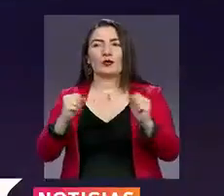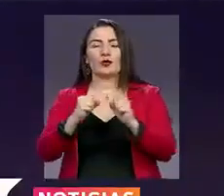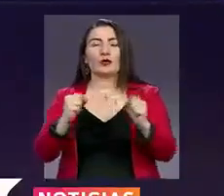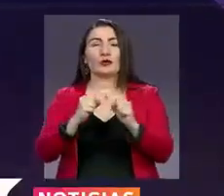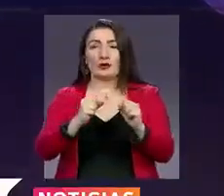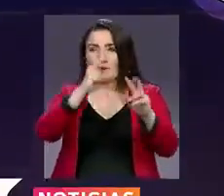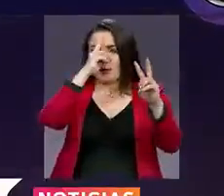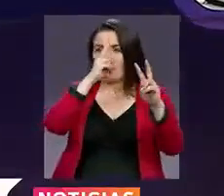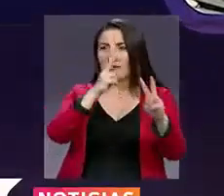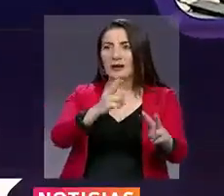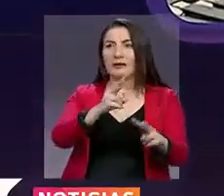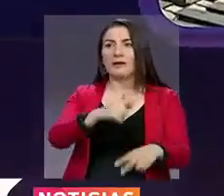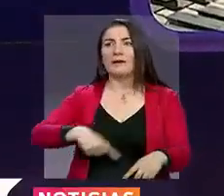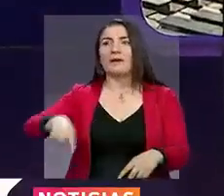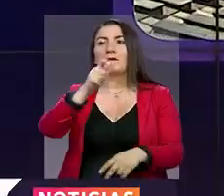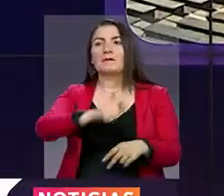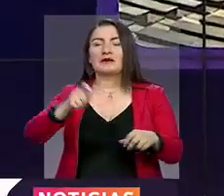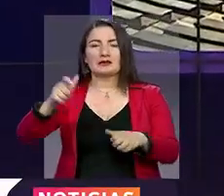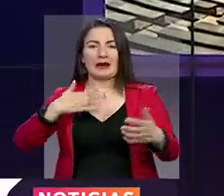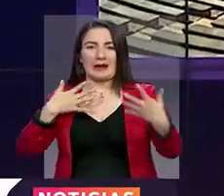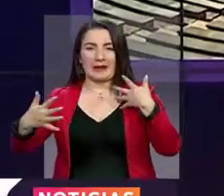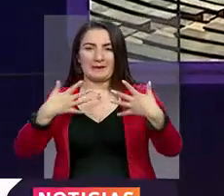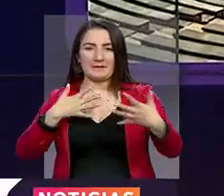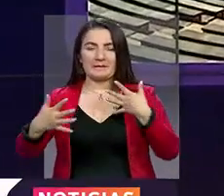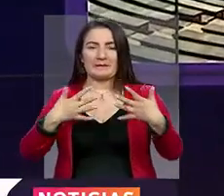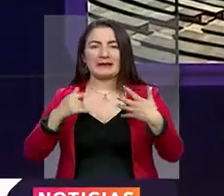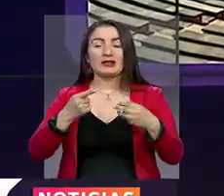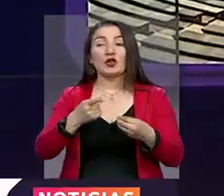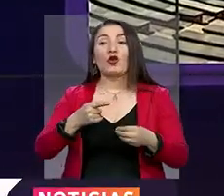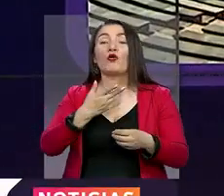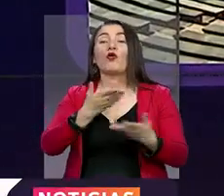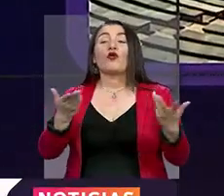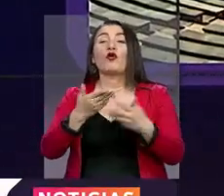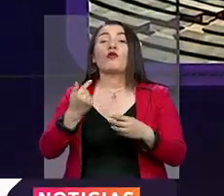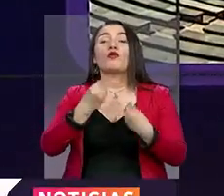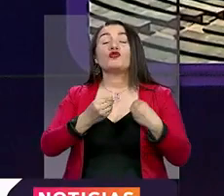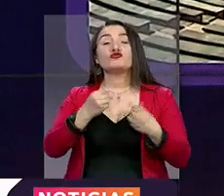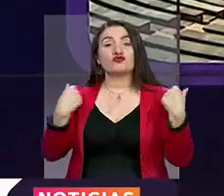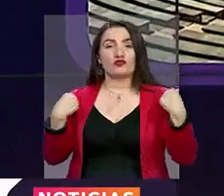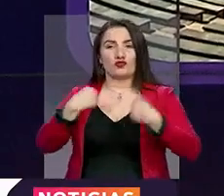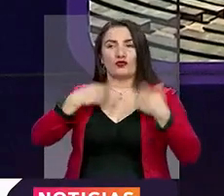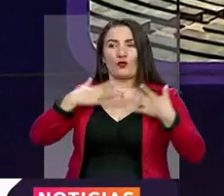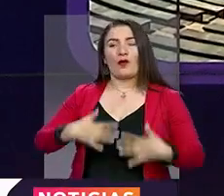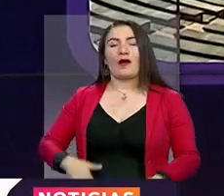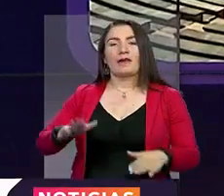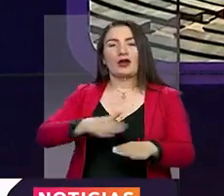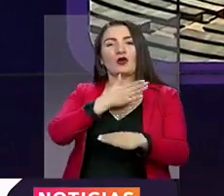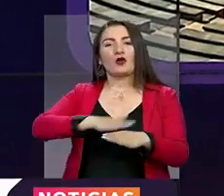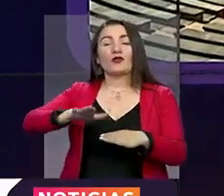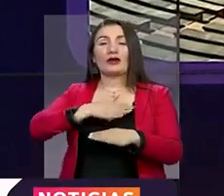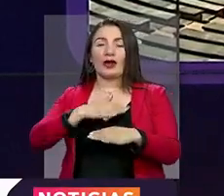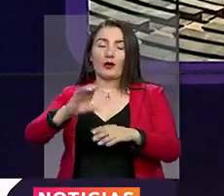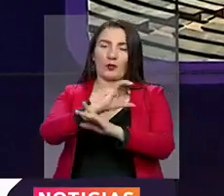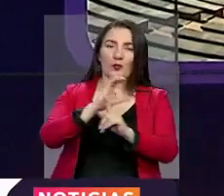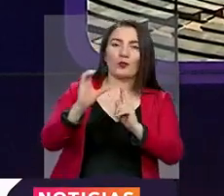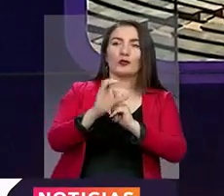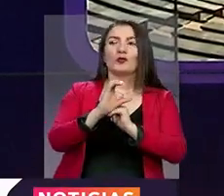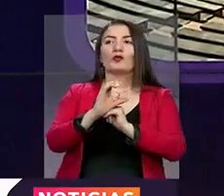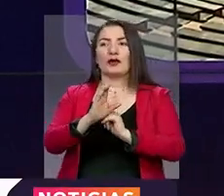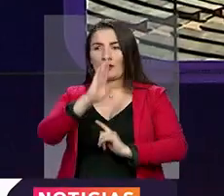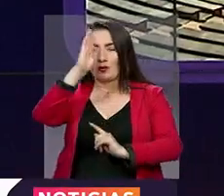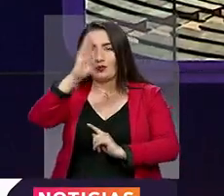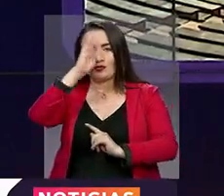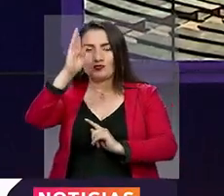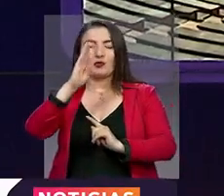En homenaje a la población campesina que habita la capital, la Media Torta se viste de ruana con un gran concierto que celebra la cultura, las